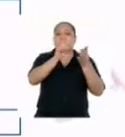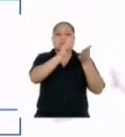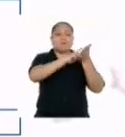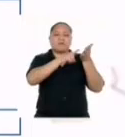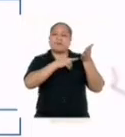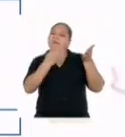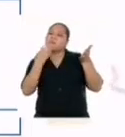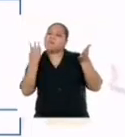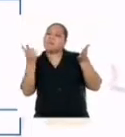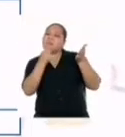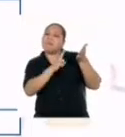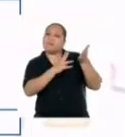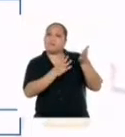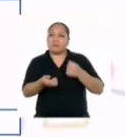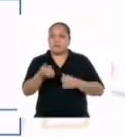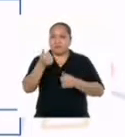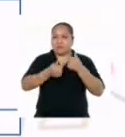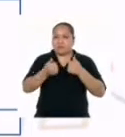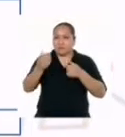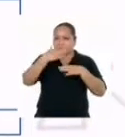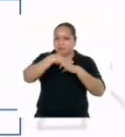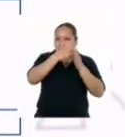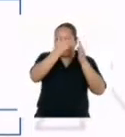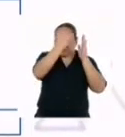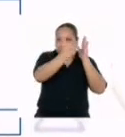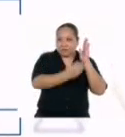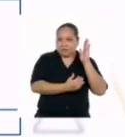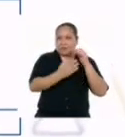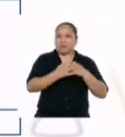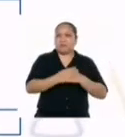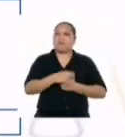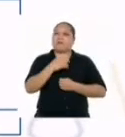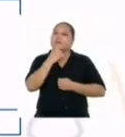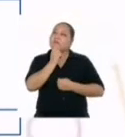mi crónica? ¿Cuál será su estructura?